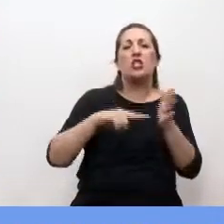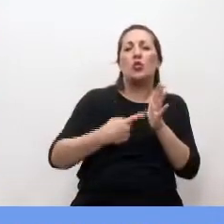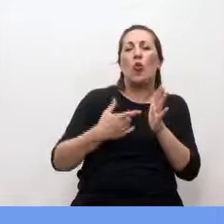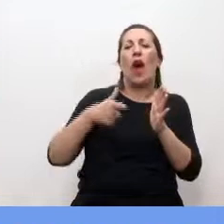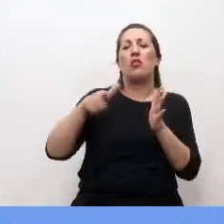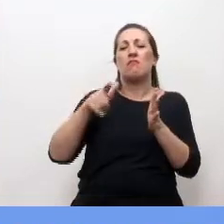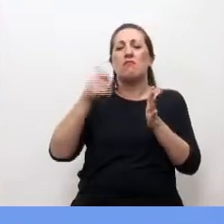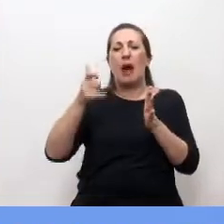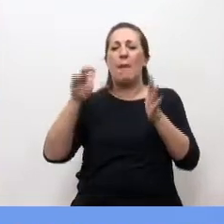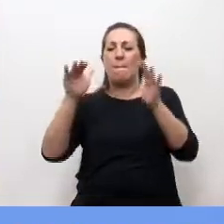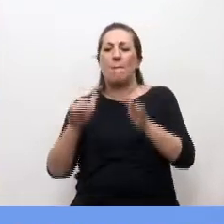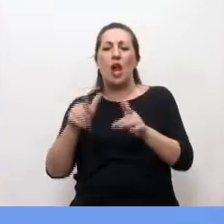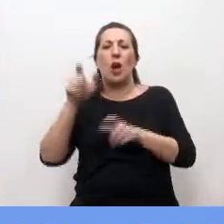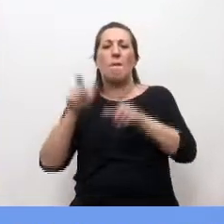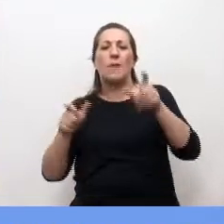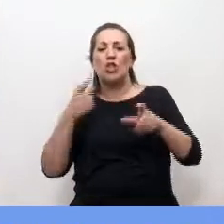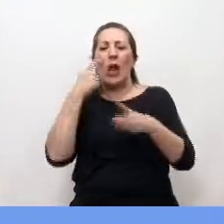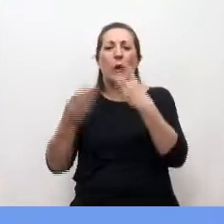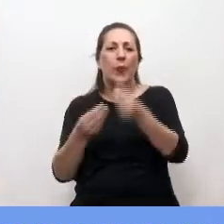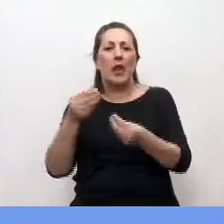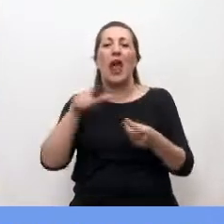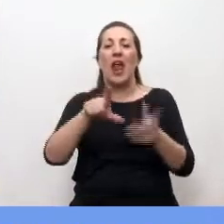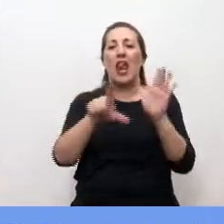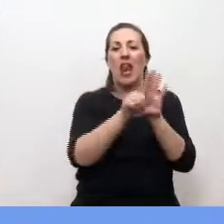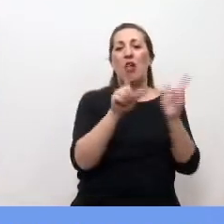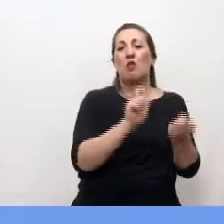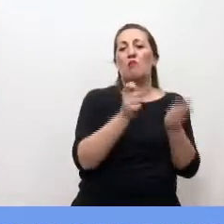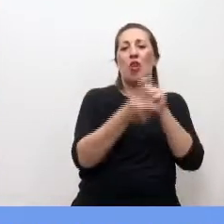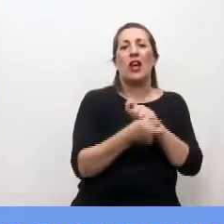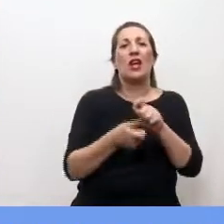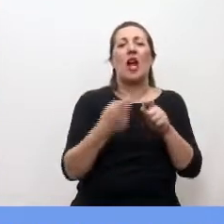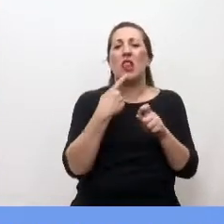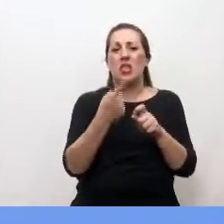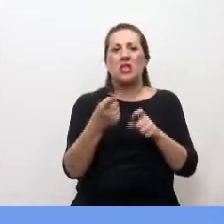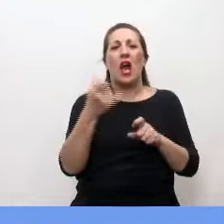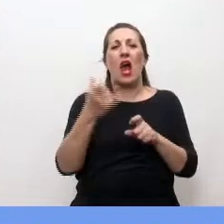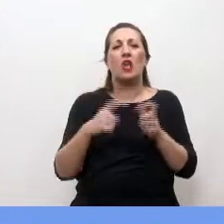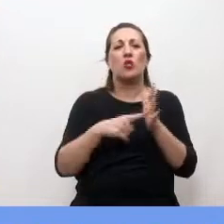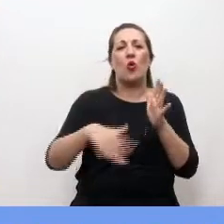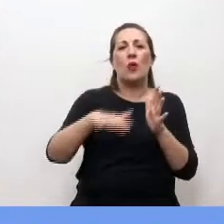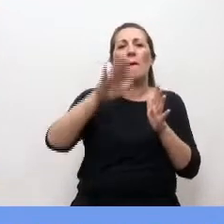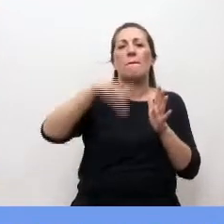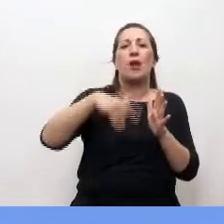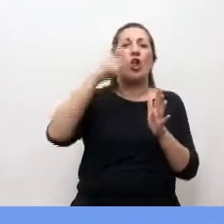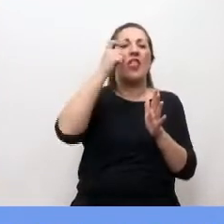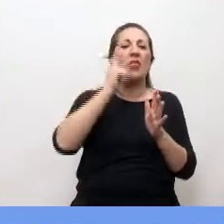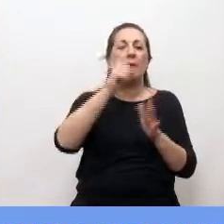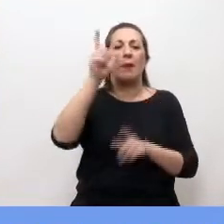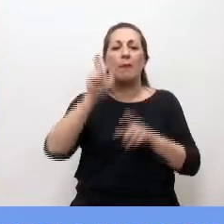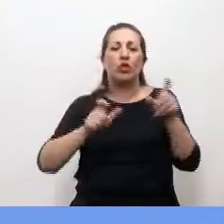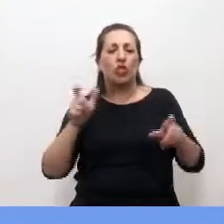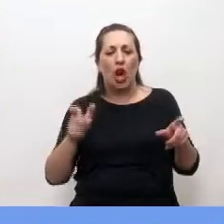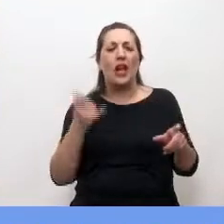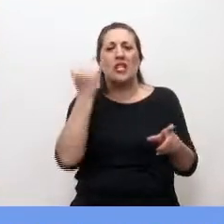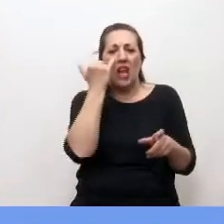esta ley modifica ese tope pidiendo que había ciudad ciudades que tenían menos de 10.000 habitantes y quizás Tenían